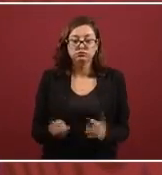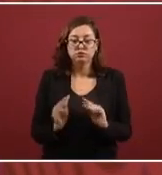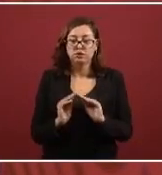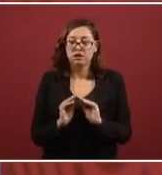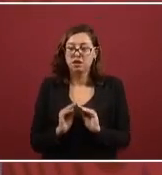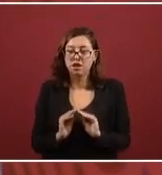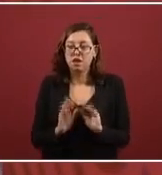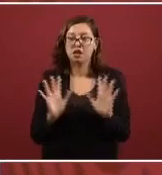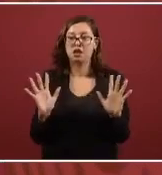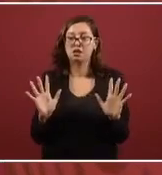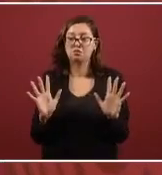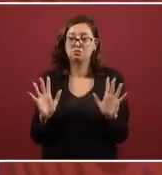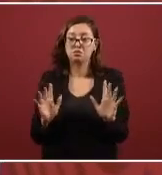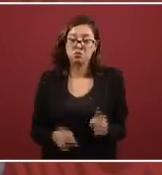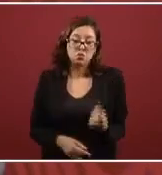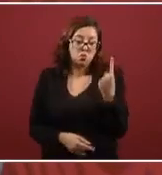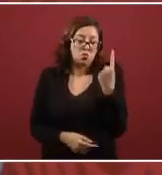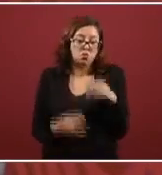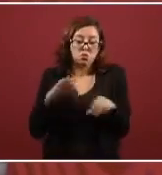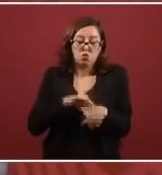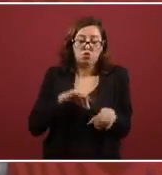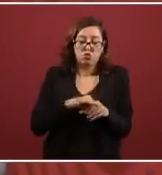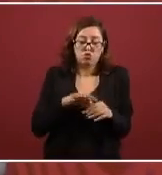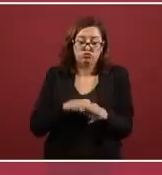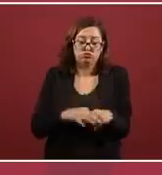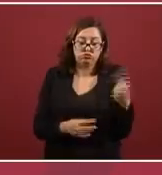solo contaría un voto,